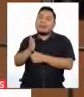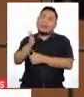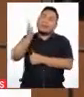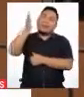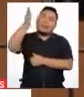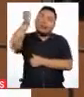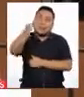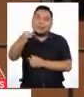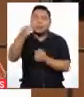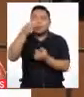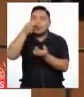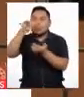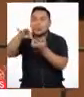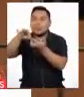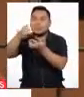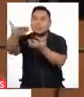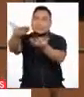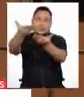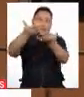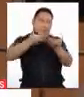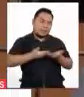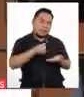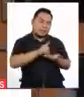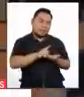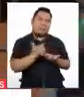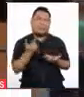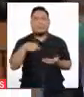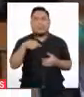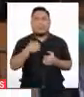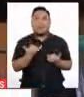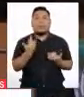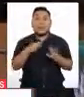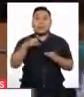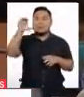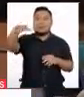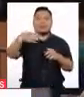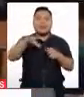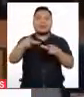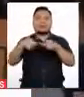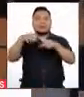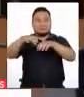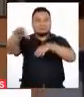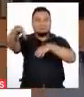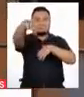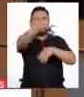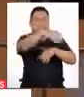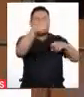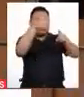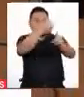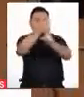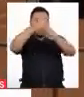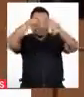muestra, y teníamos que traer. Ahora creo que ya tenemos 12 regiones que tienen el laboratorio operativo